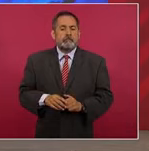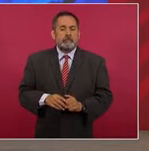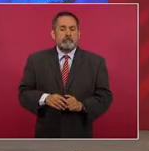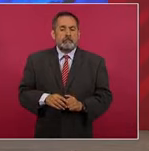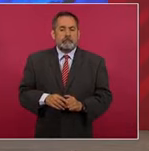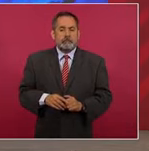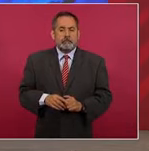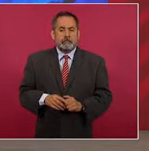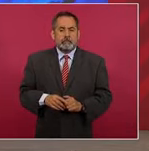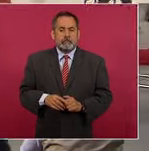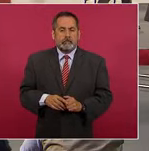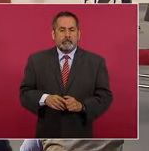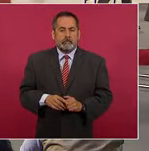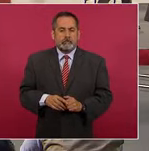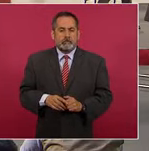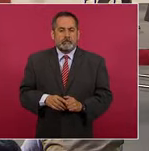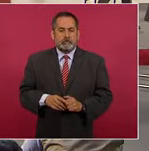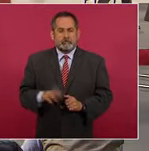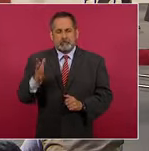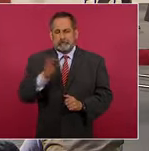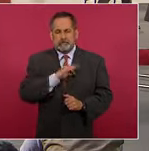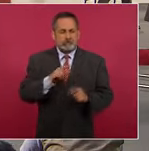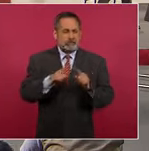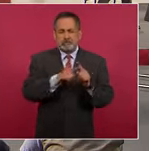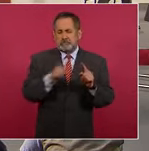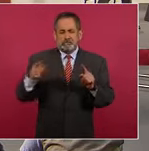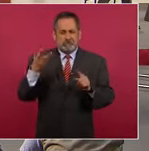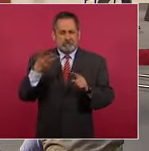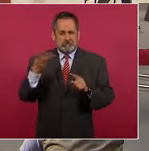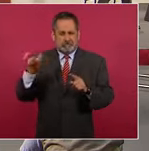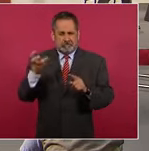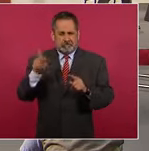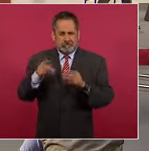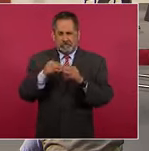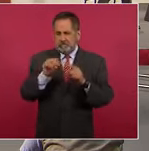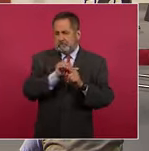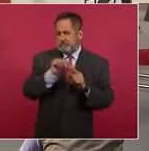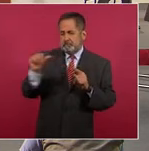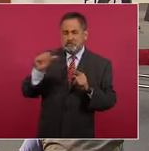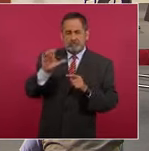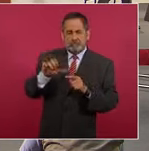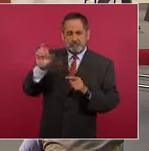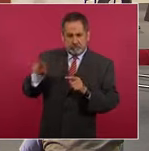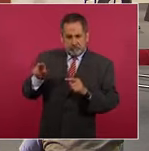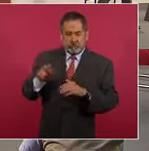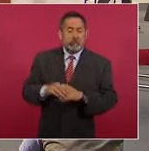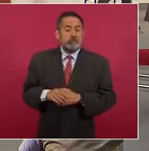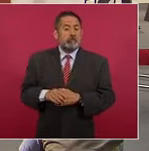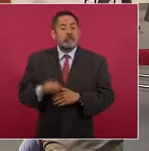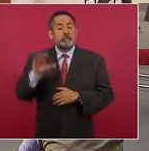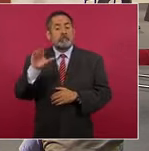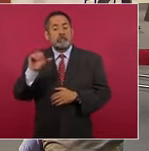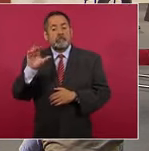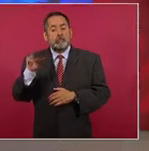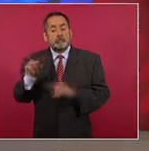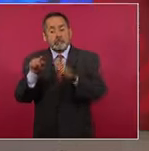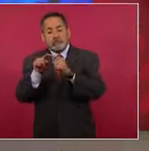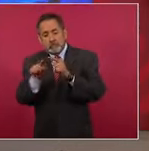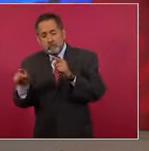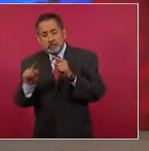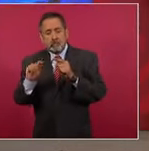Este es como de casi 300 hasta Cancún. Pero de Cancún a